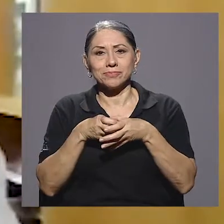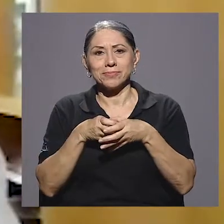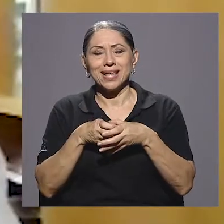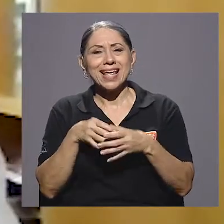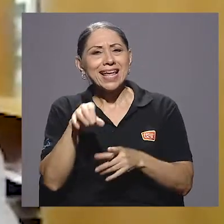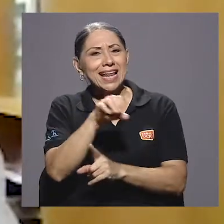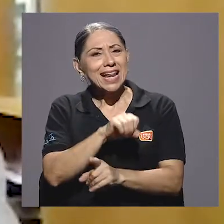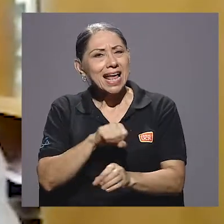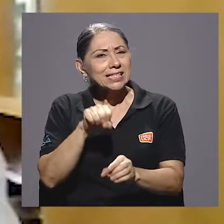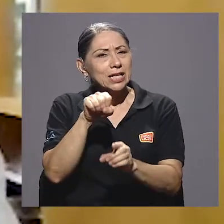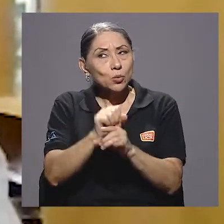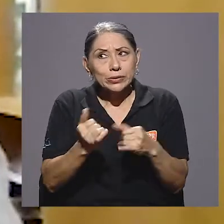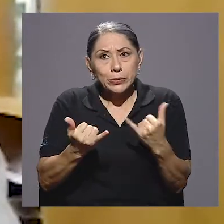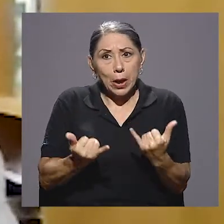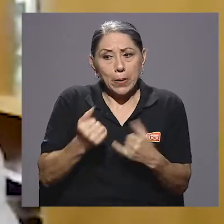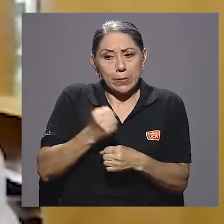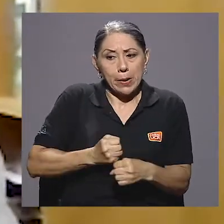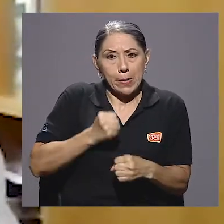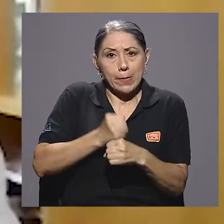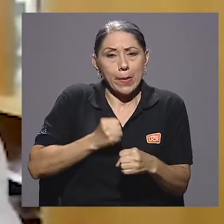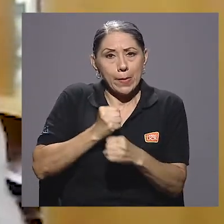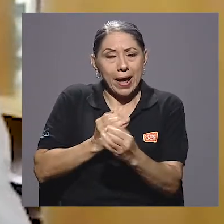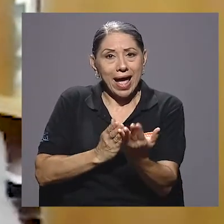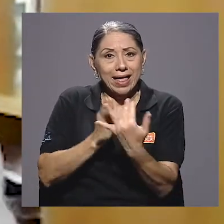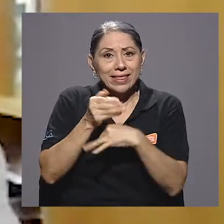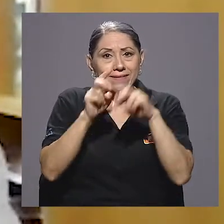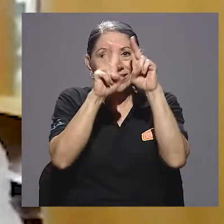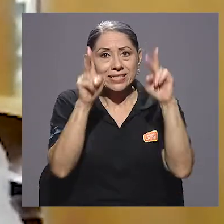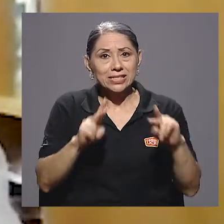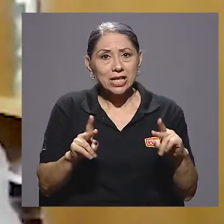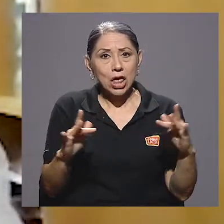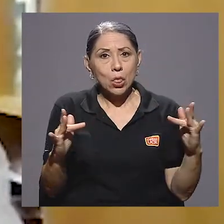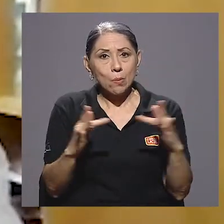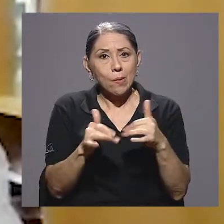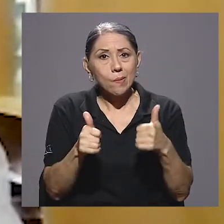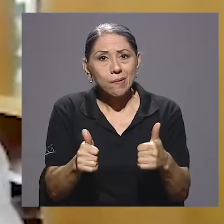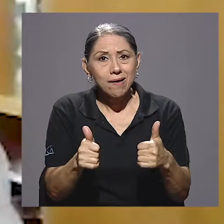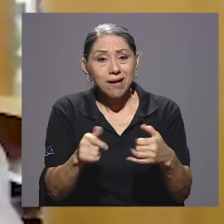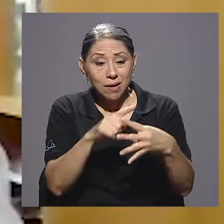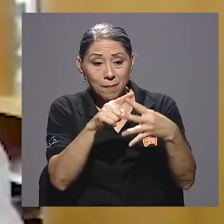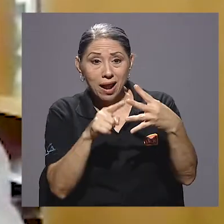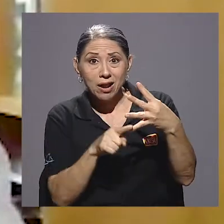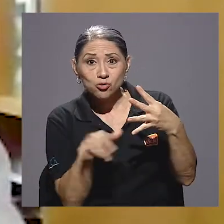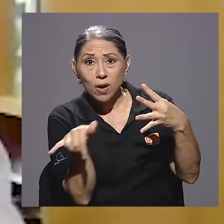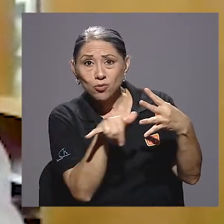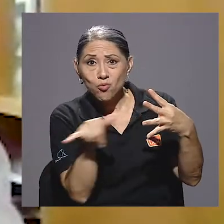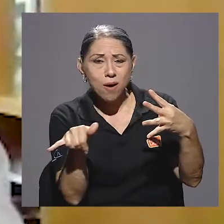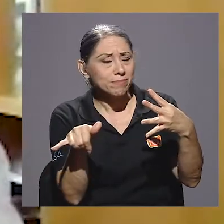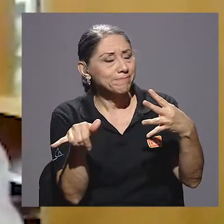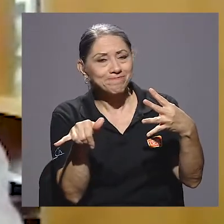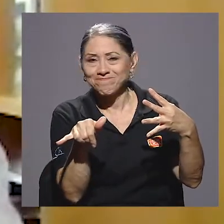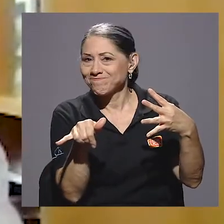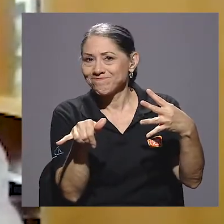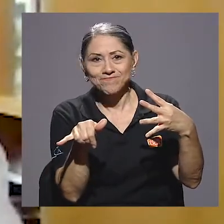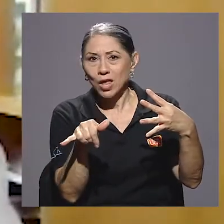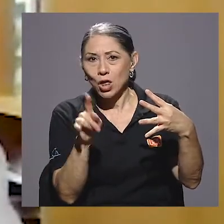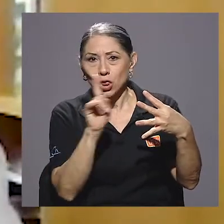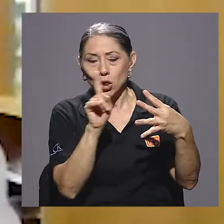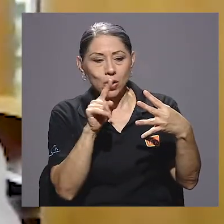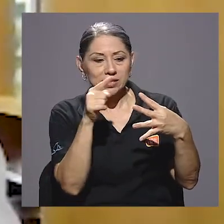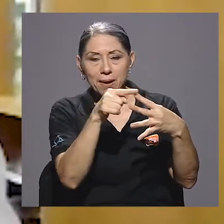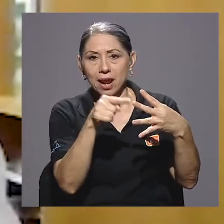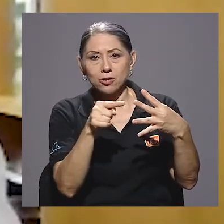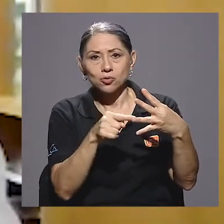se establece de la virtualización no es para los 4 estratos. Eso se